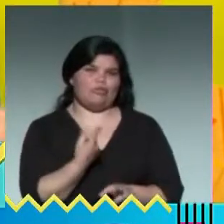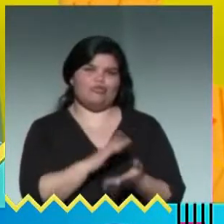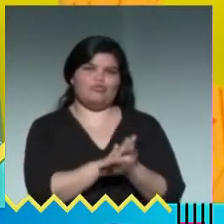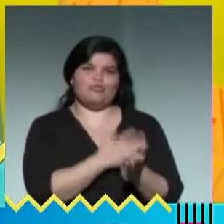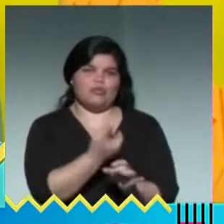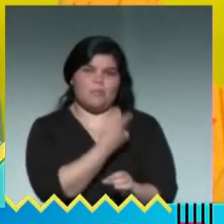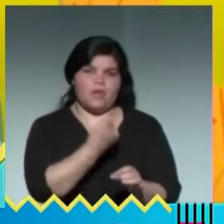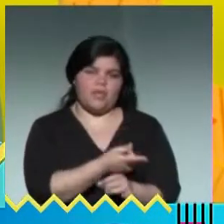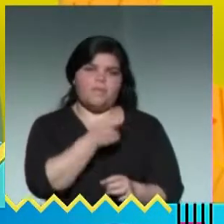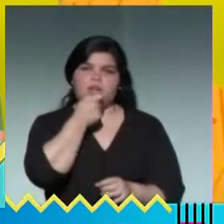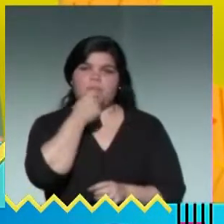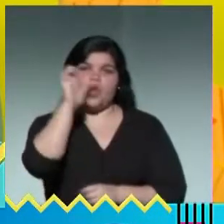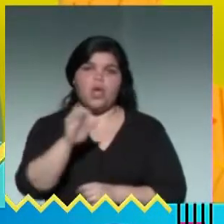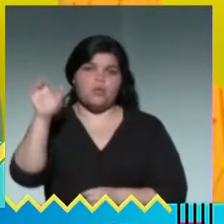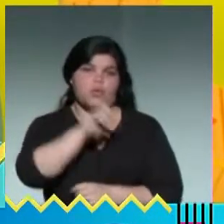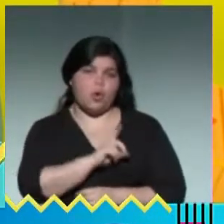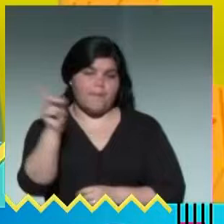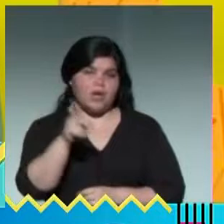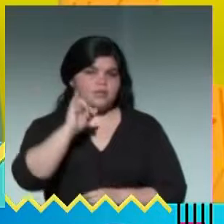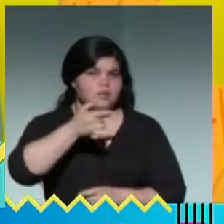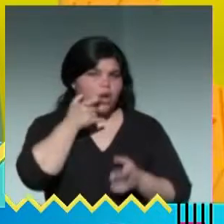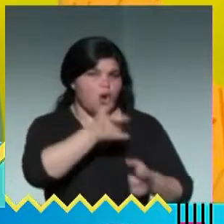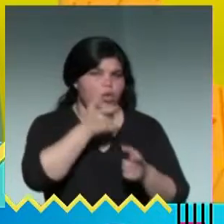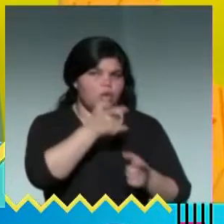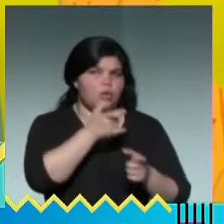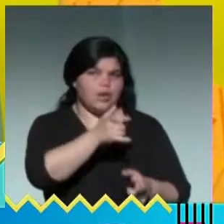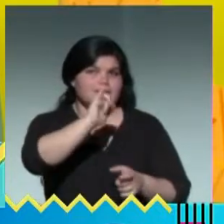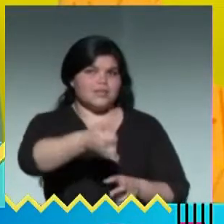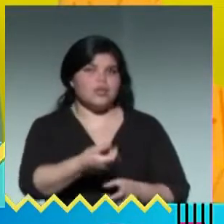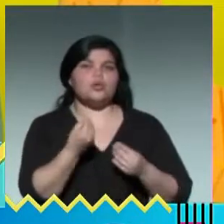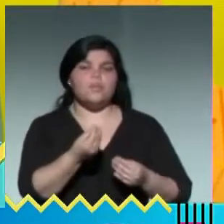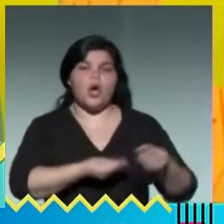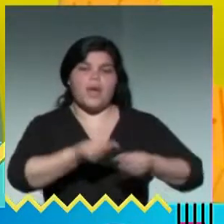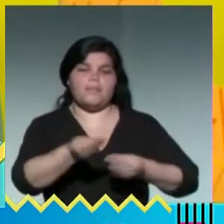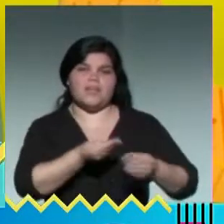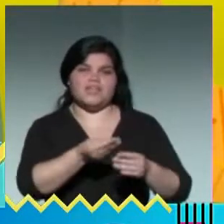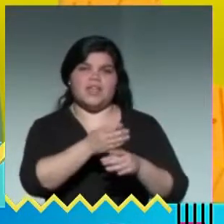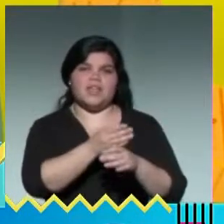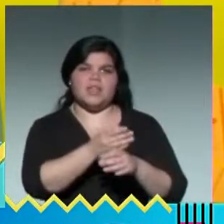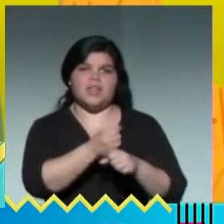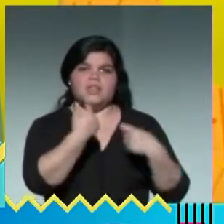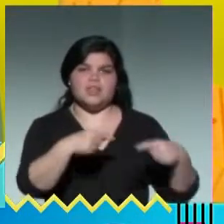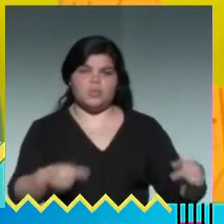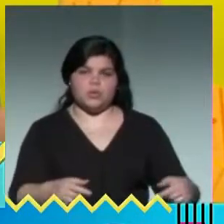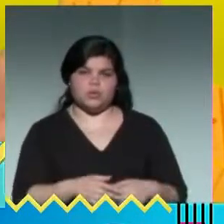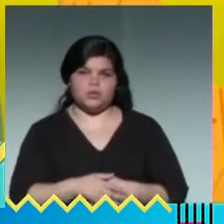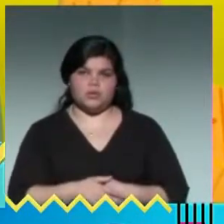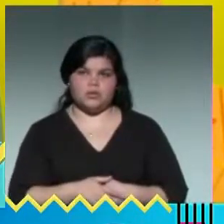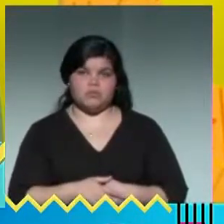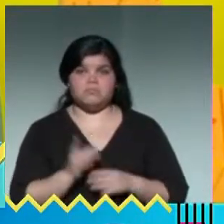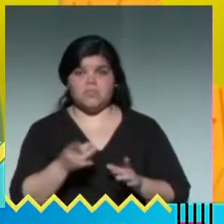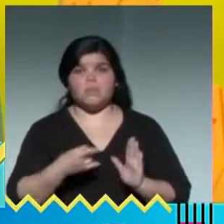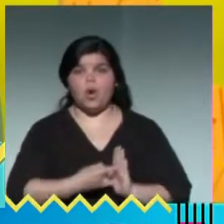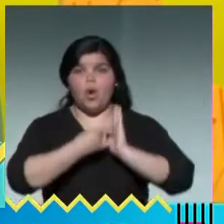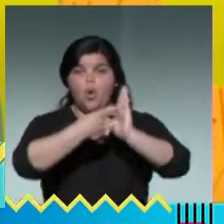Europa particularmente, están regulando la actividad y la están regulando como empresa de transporte. Es llamativo que una empresa como Uber, que